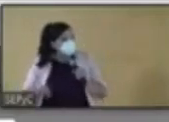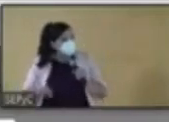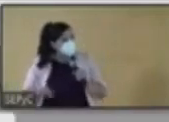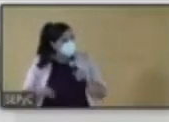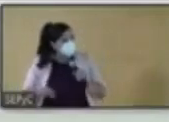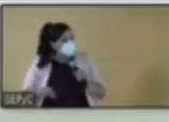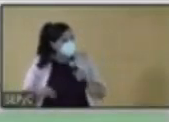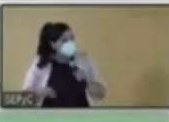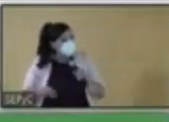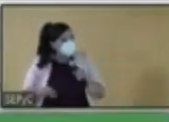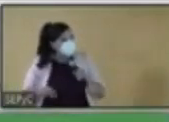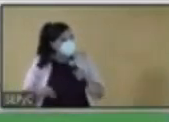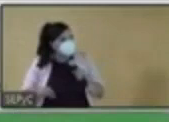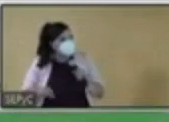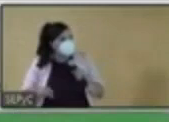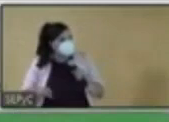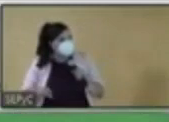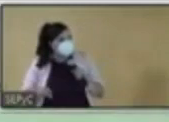a aceptar,